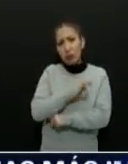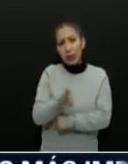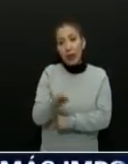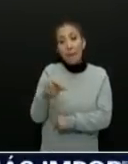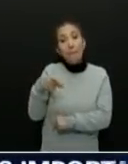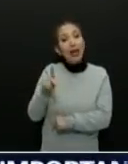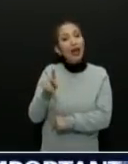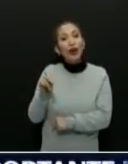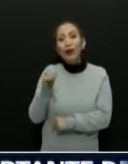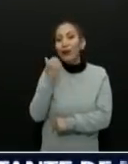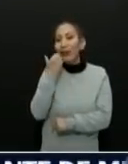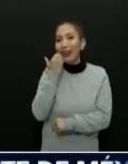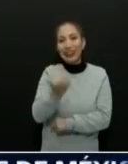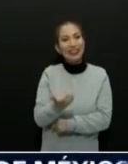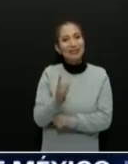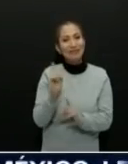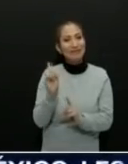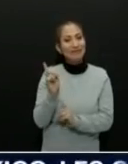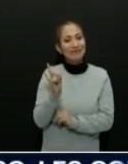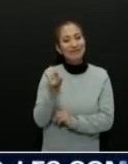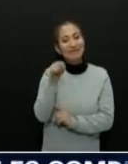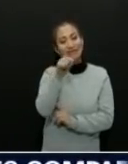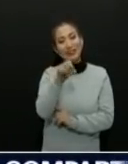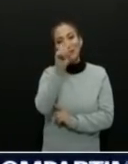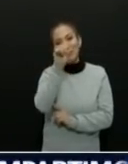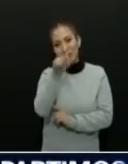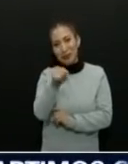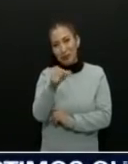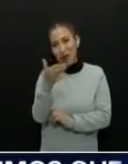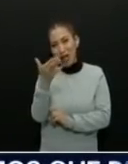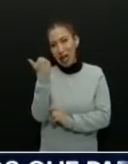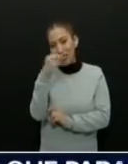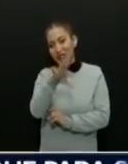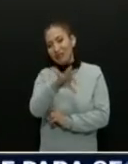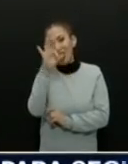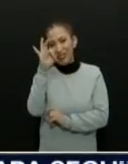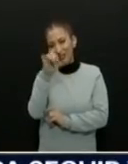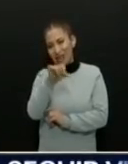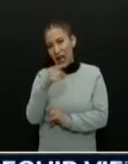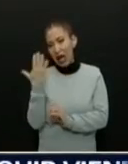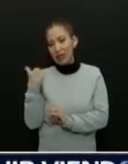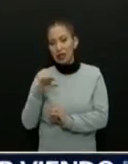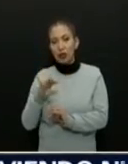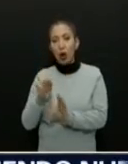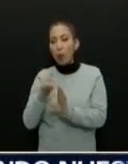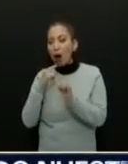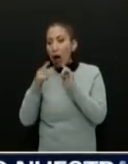pero que no queríamos al que ya tenían